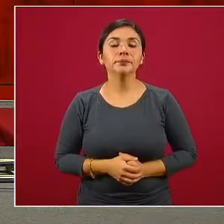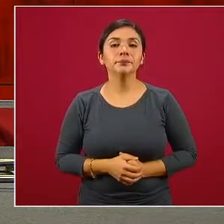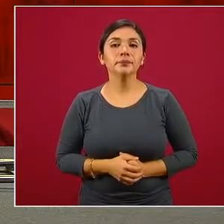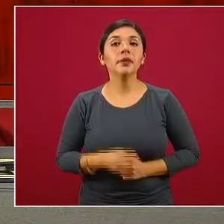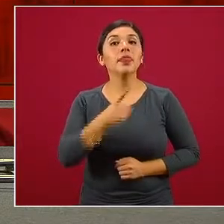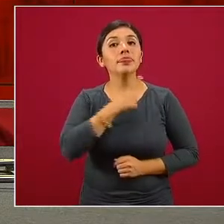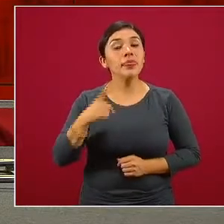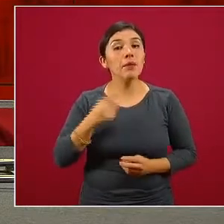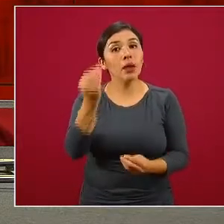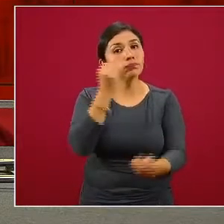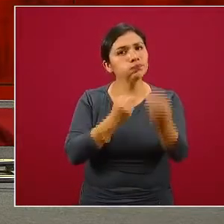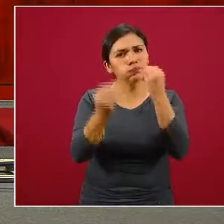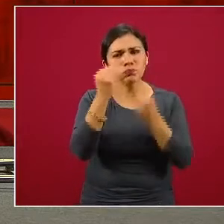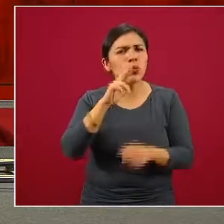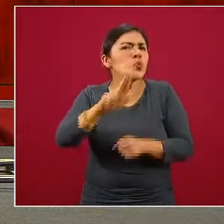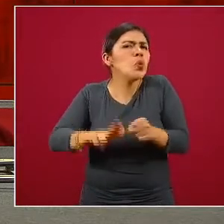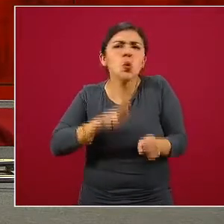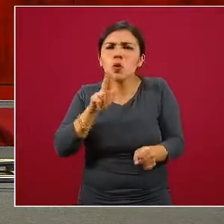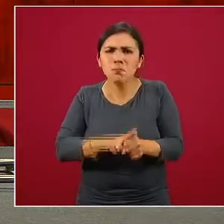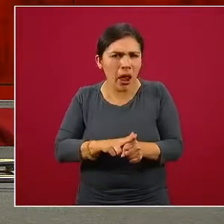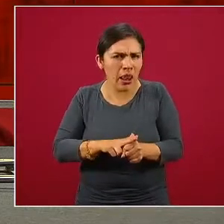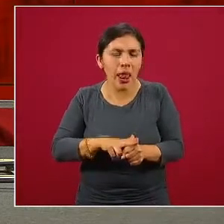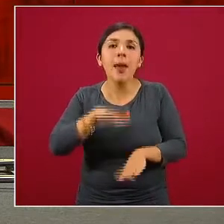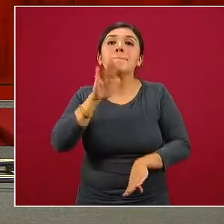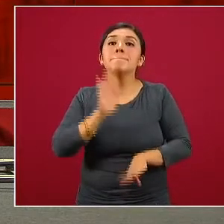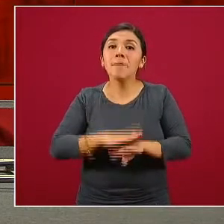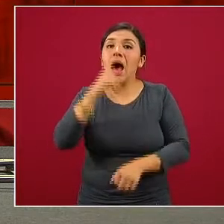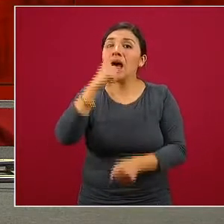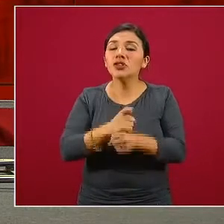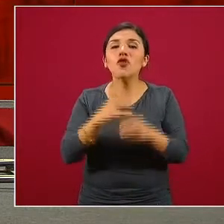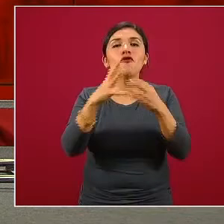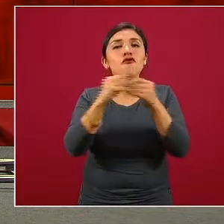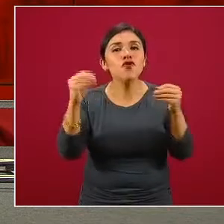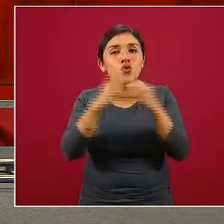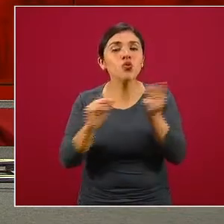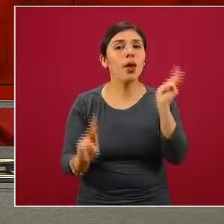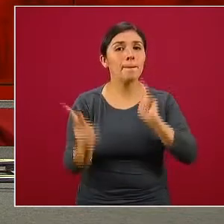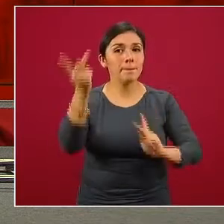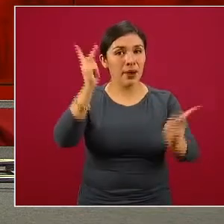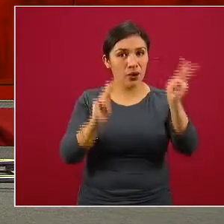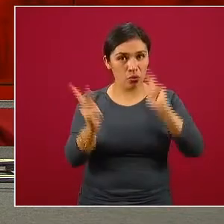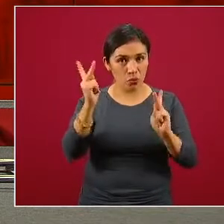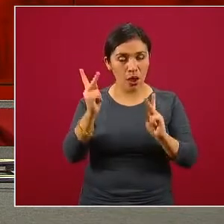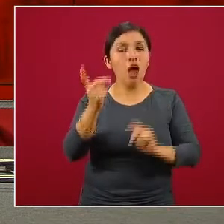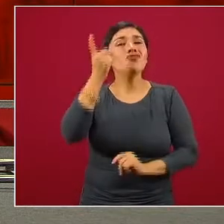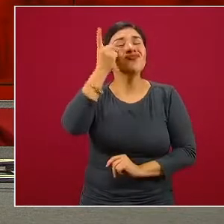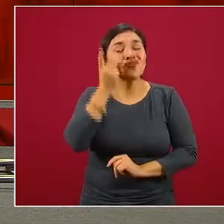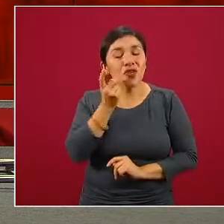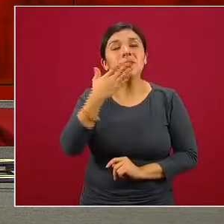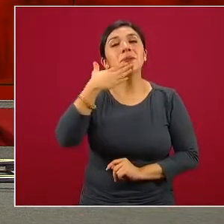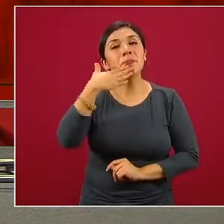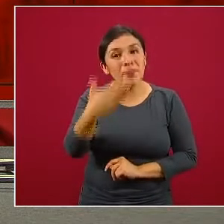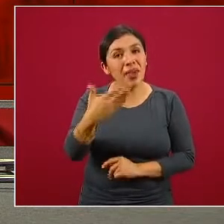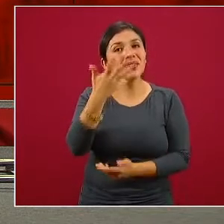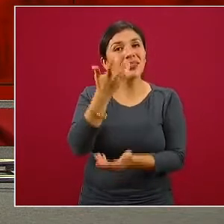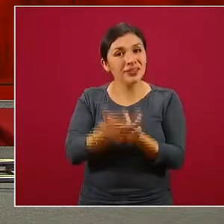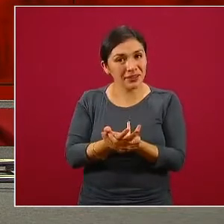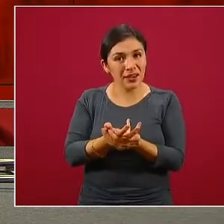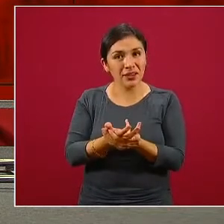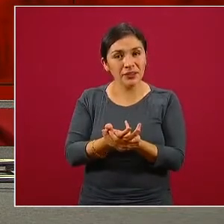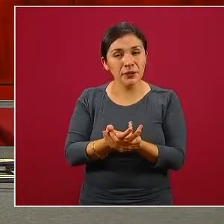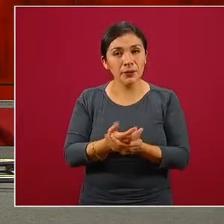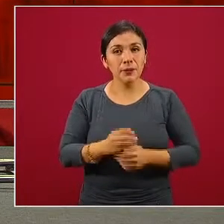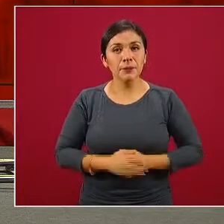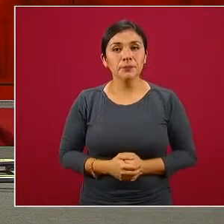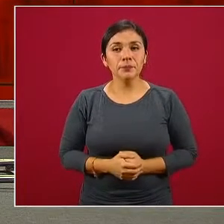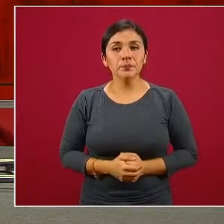mantener una alimentación habitual, preferentemente rica en frutas y verduras. Hay que dormir bien.